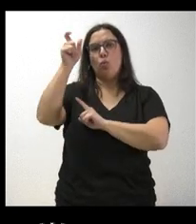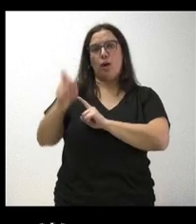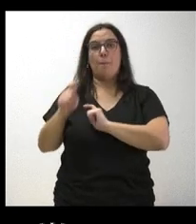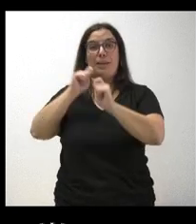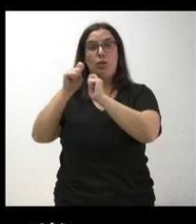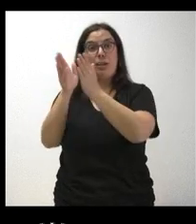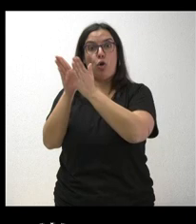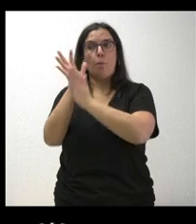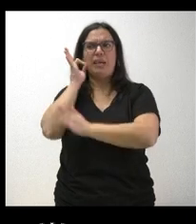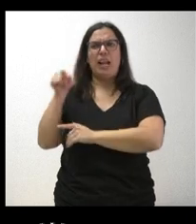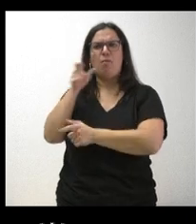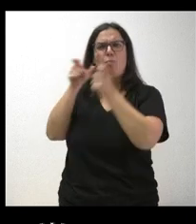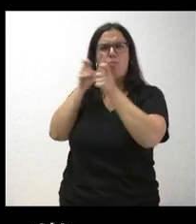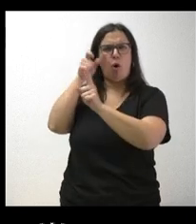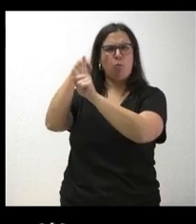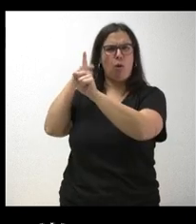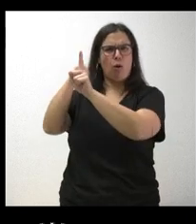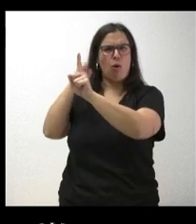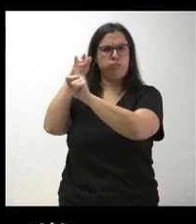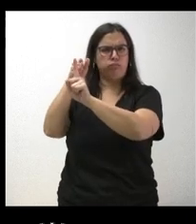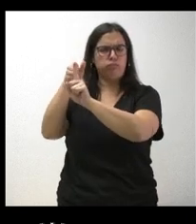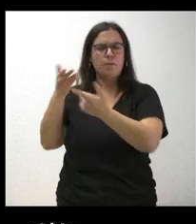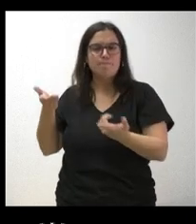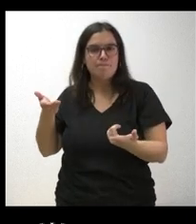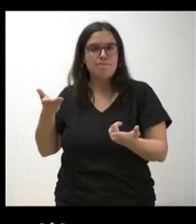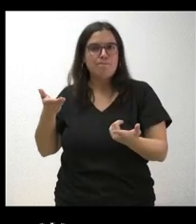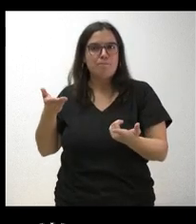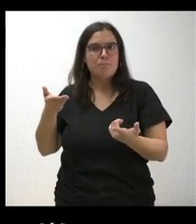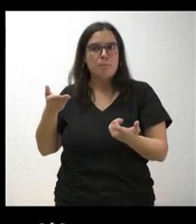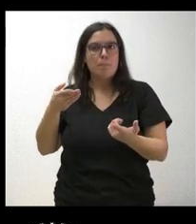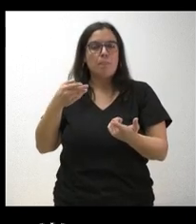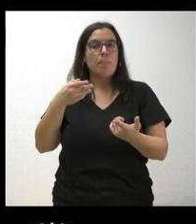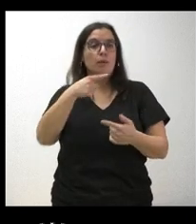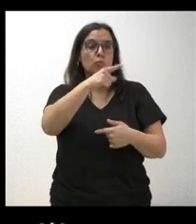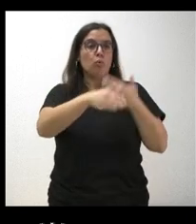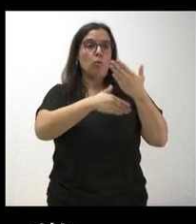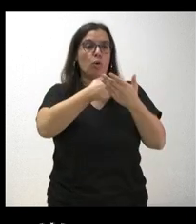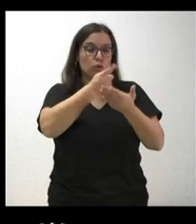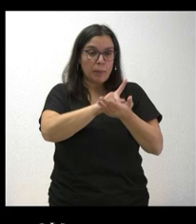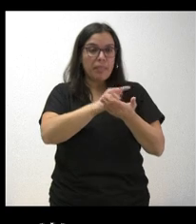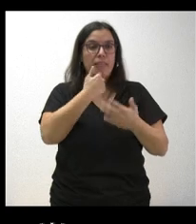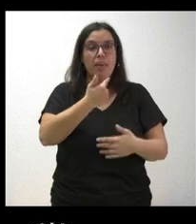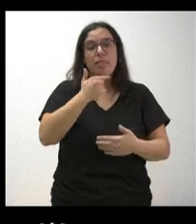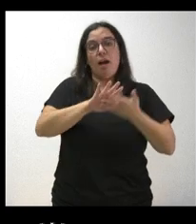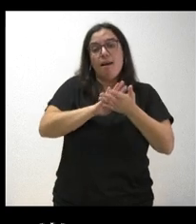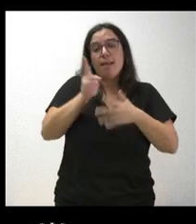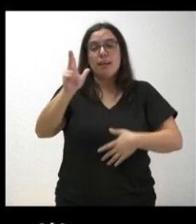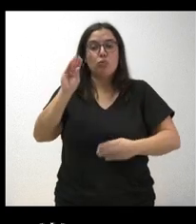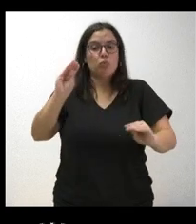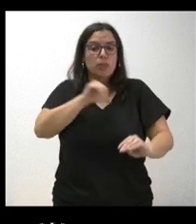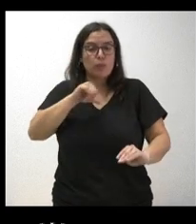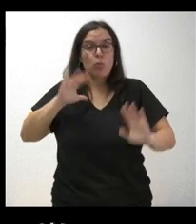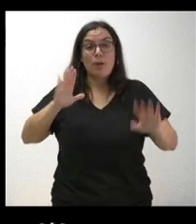compañera y bueno Ya volvieron a hablar de derechos individuales y Y ayer en